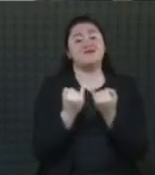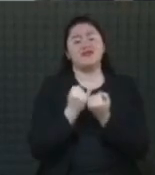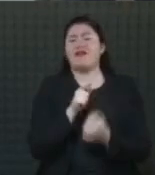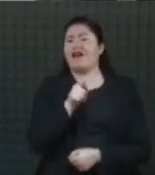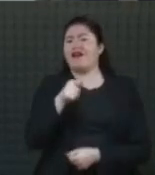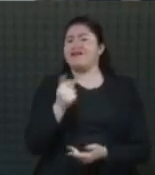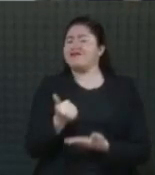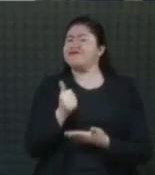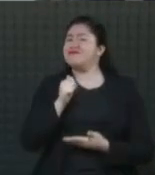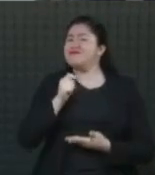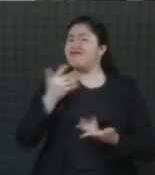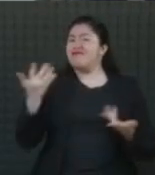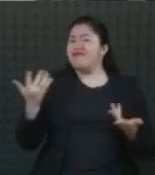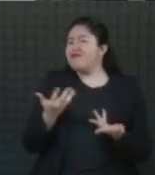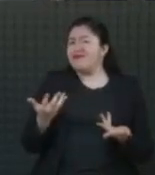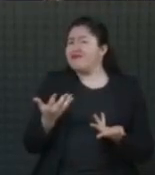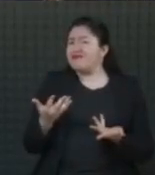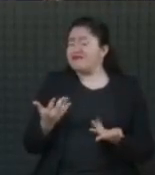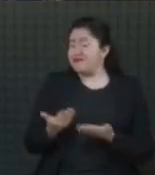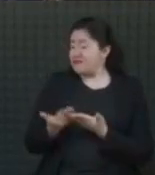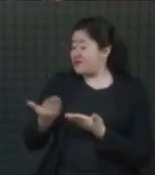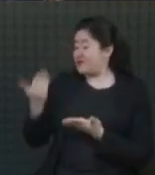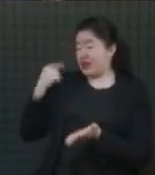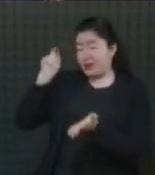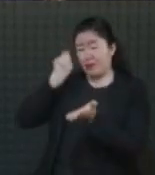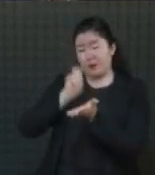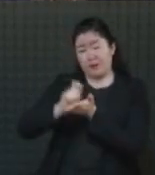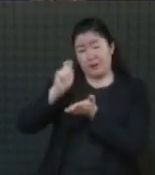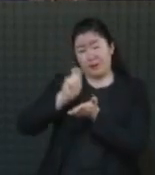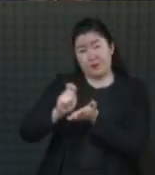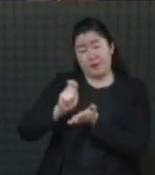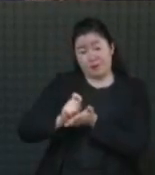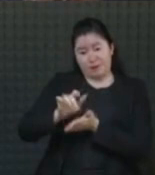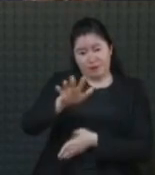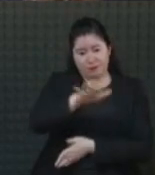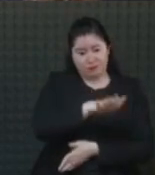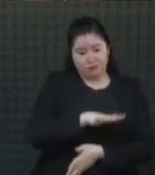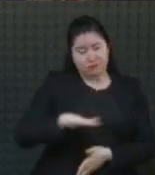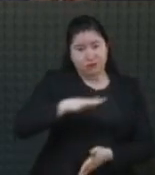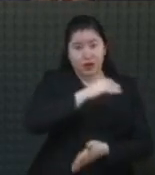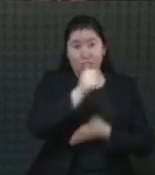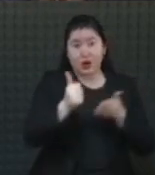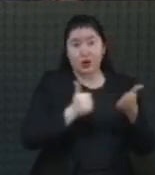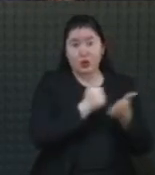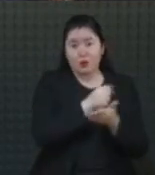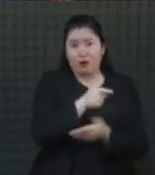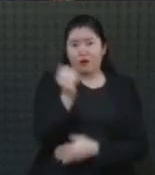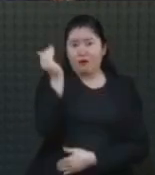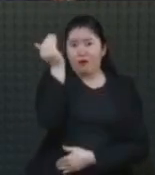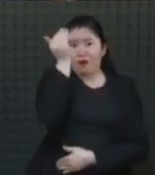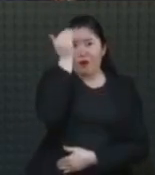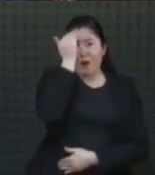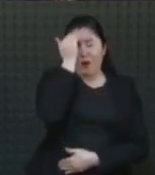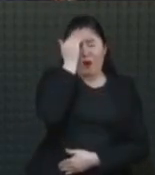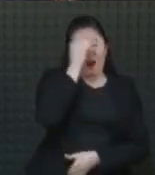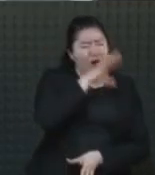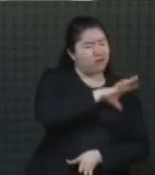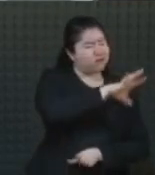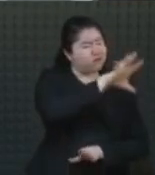virtud, desde aquellas novelas, pues de conocer la ciudad de cabo a rabo, de norte a sur, de este a